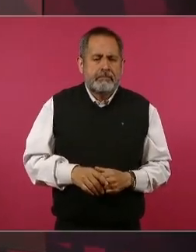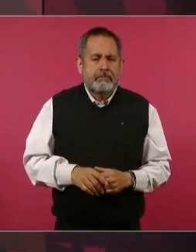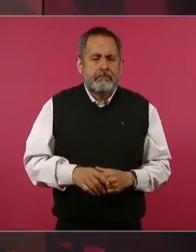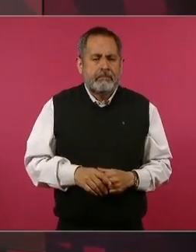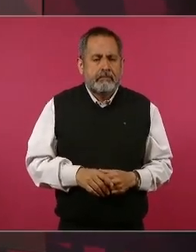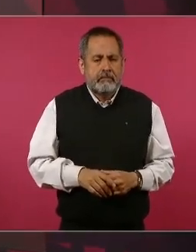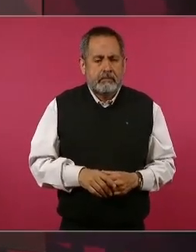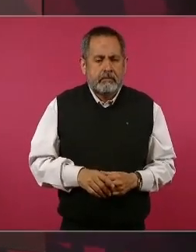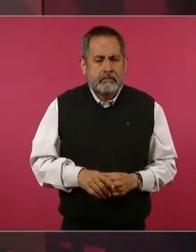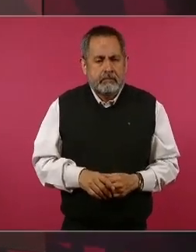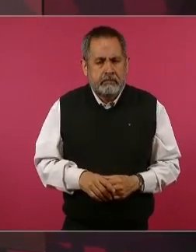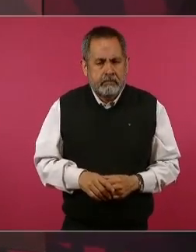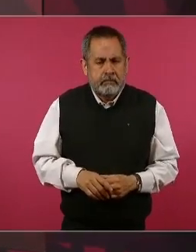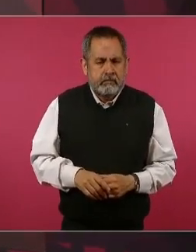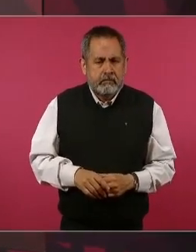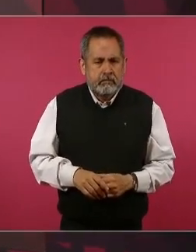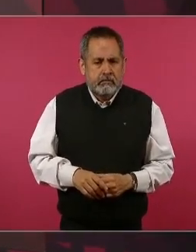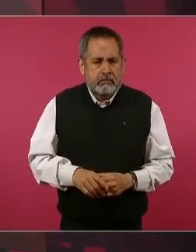los